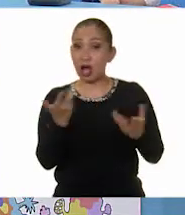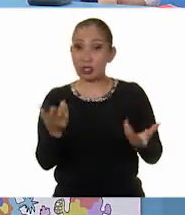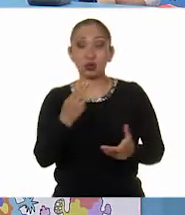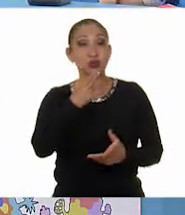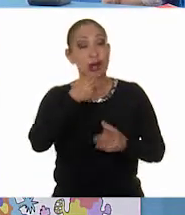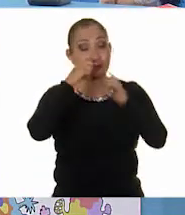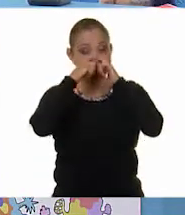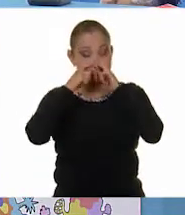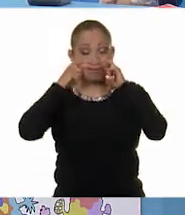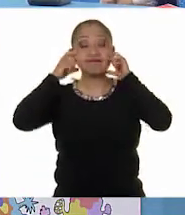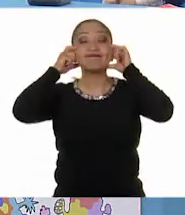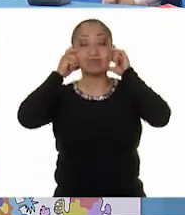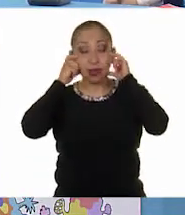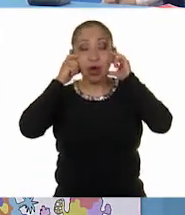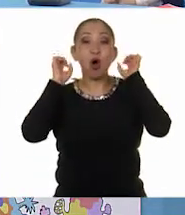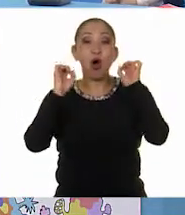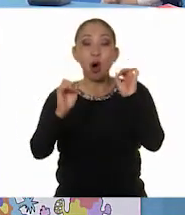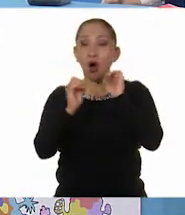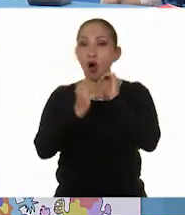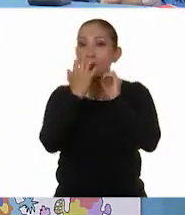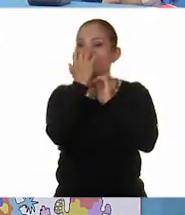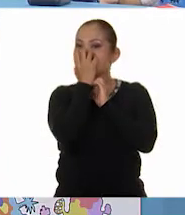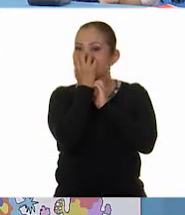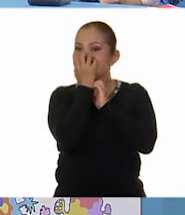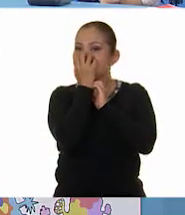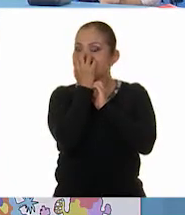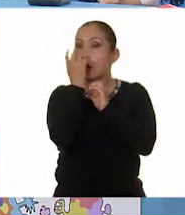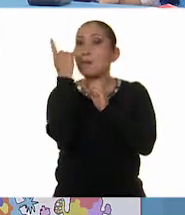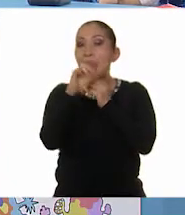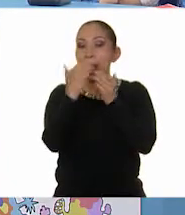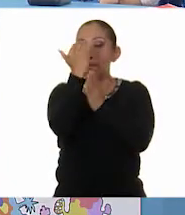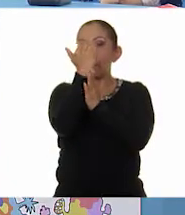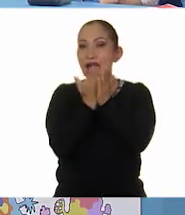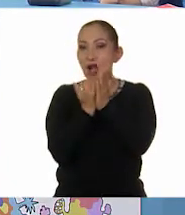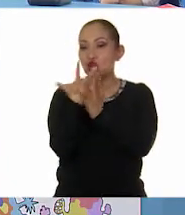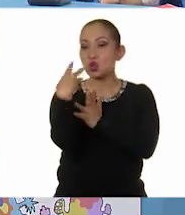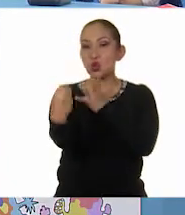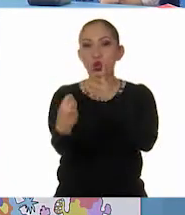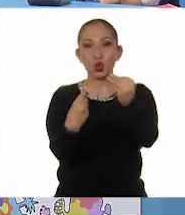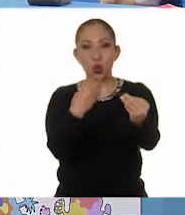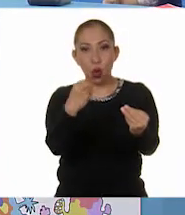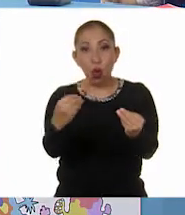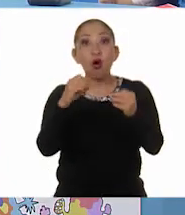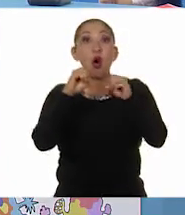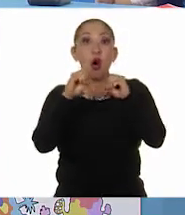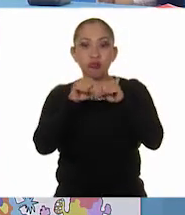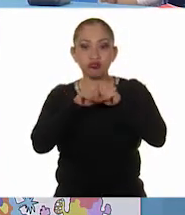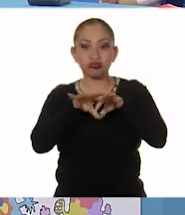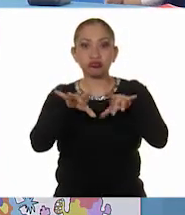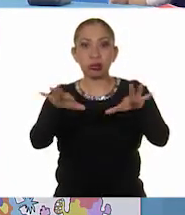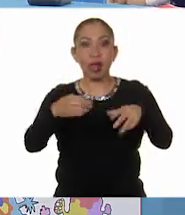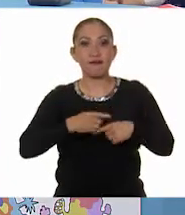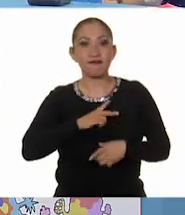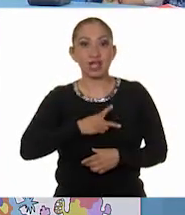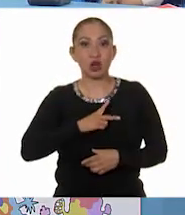usar cubrebocas o mascarillas como una manera de reducir el contagio y propagación del virus.